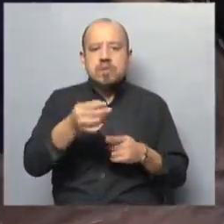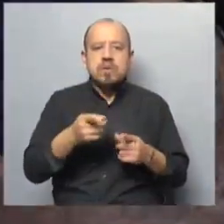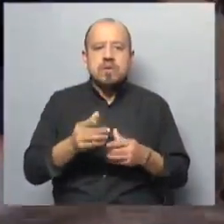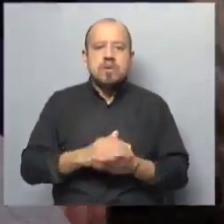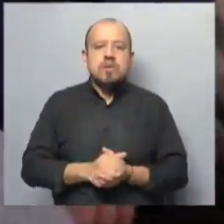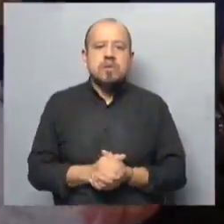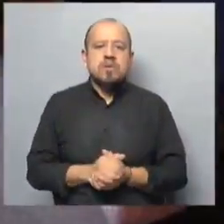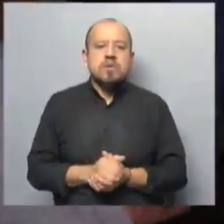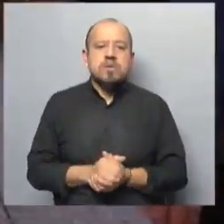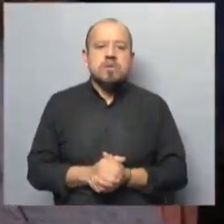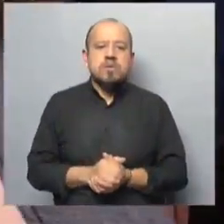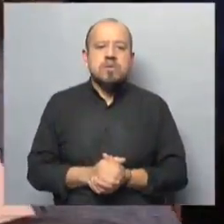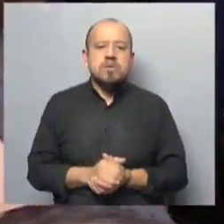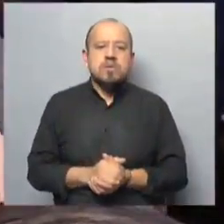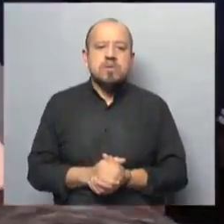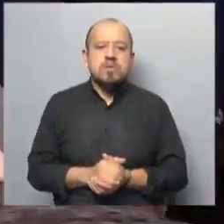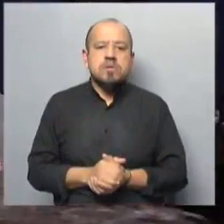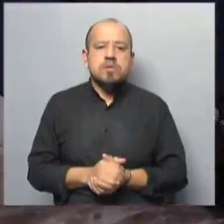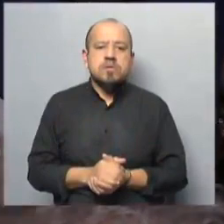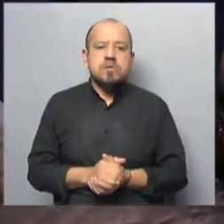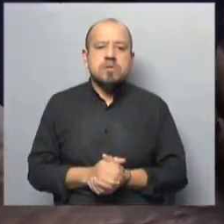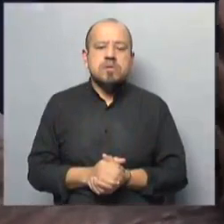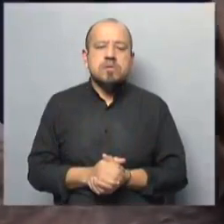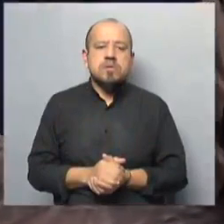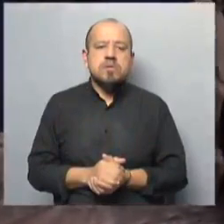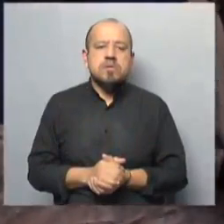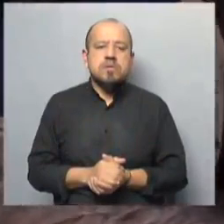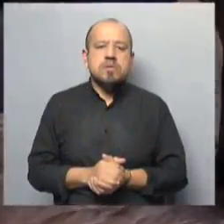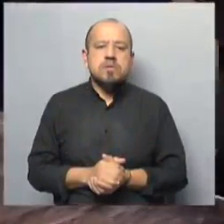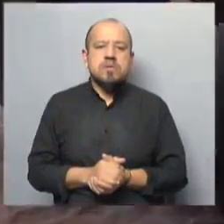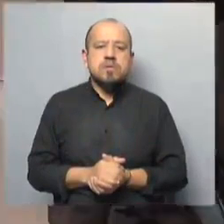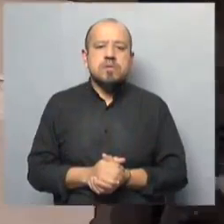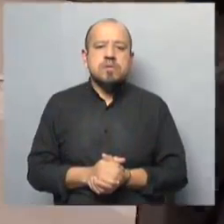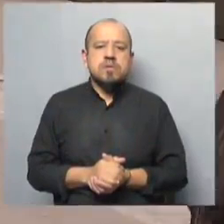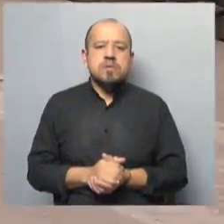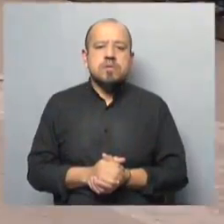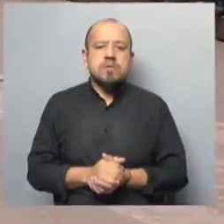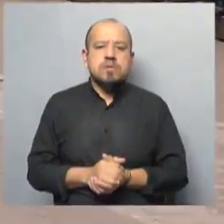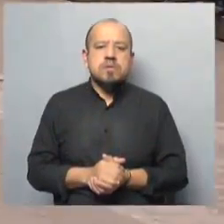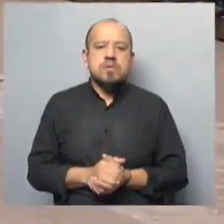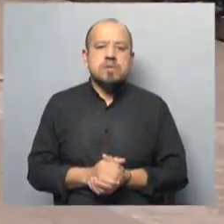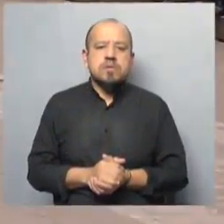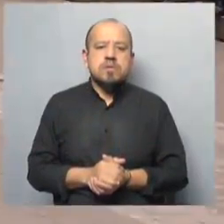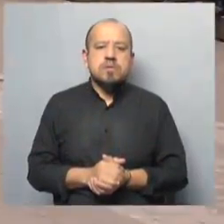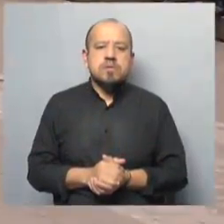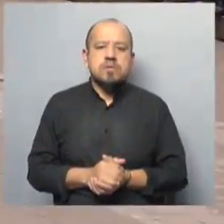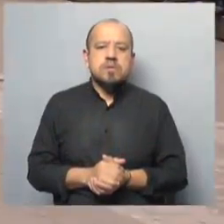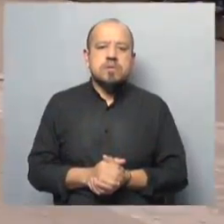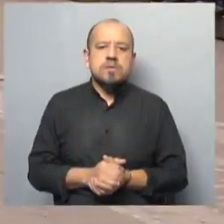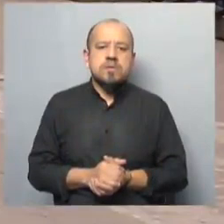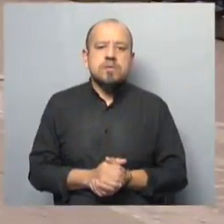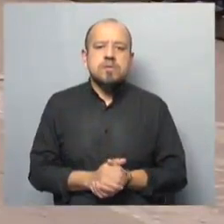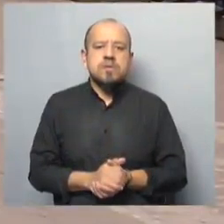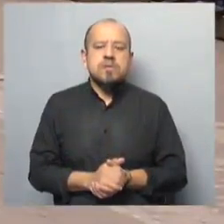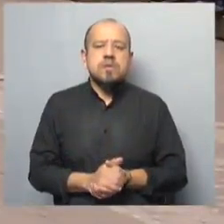al menos. Lo tienen acá, pregúntenle. A propósito de esto, la calle